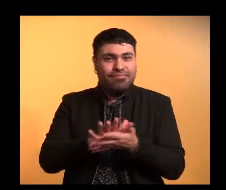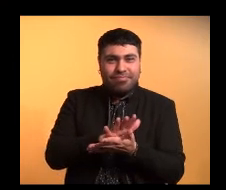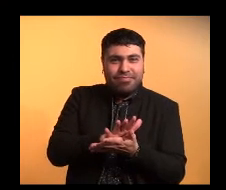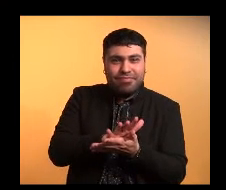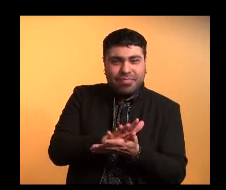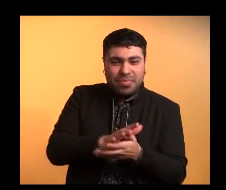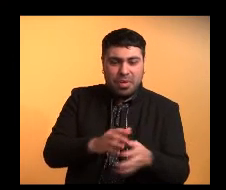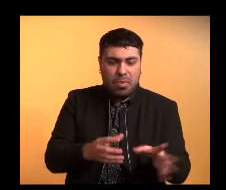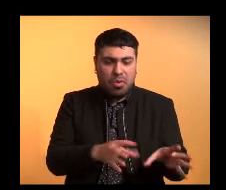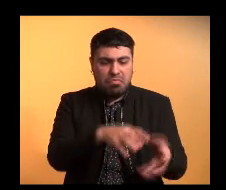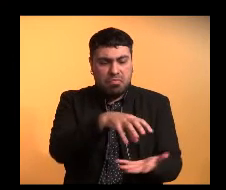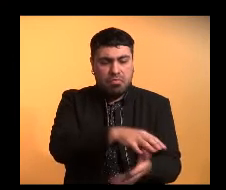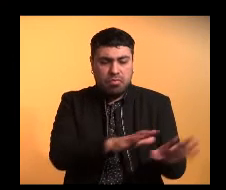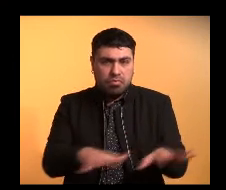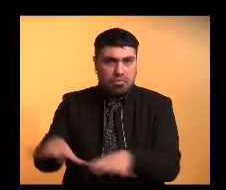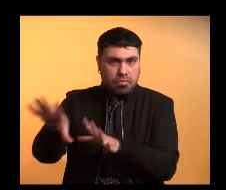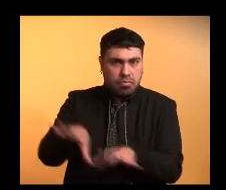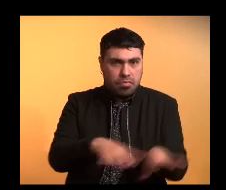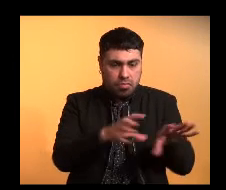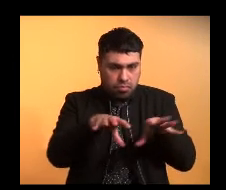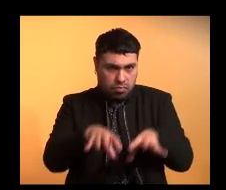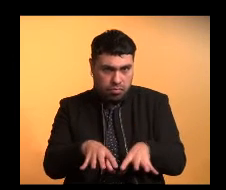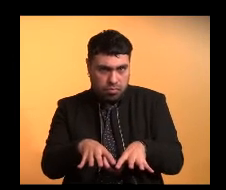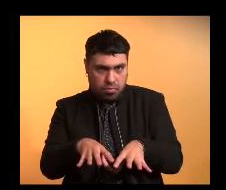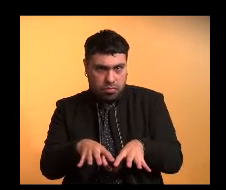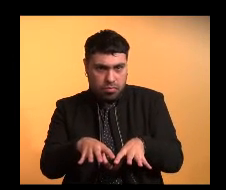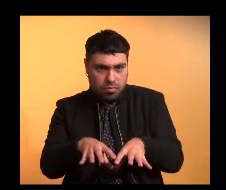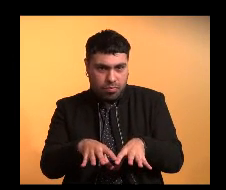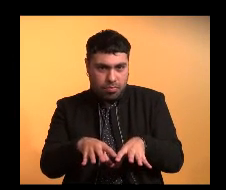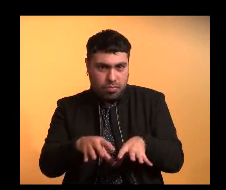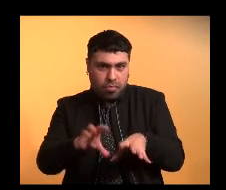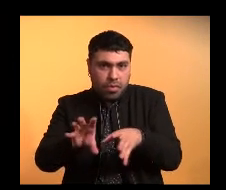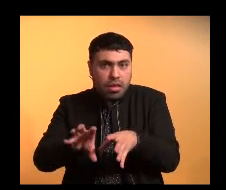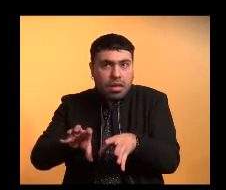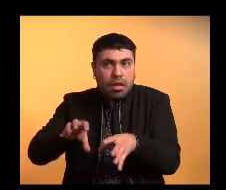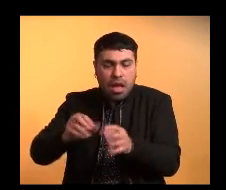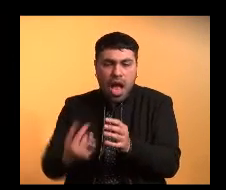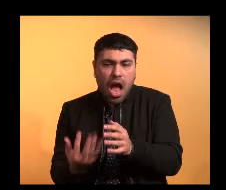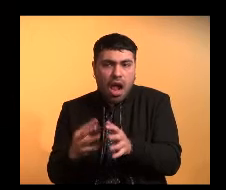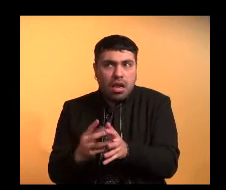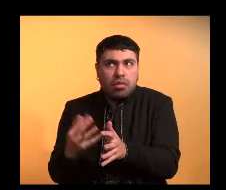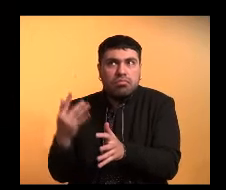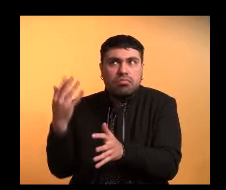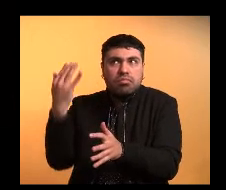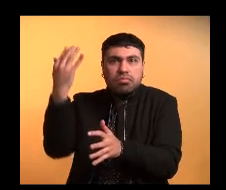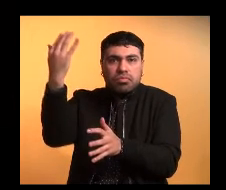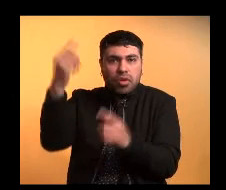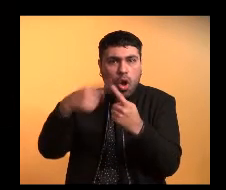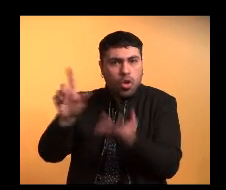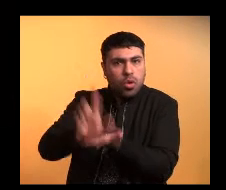horas sin agua y muchas horas también haciendo frente a la radiación y a la desecación.